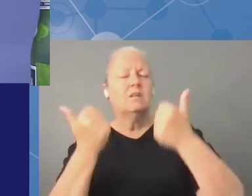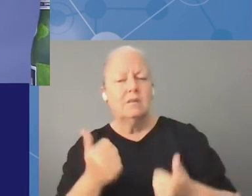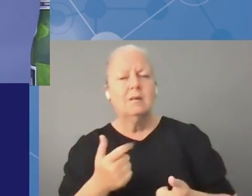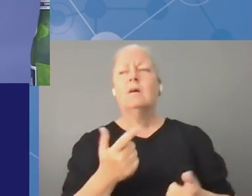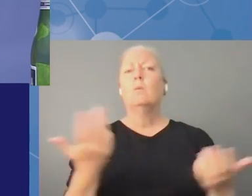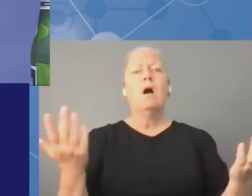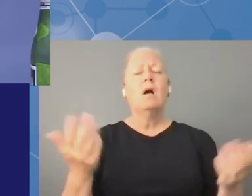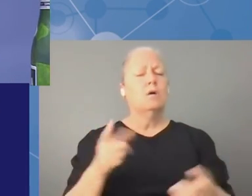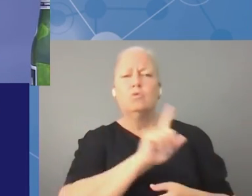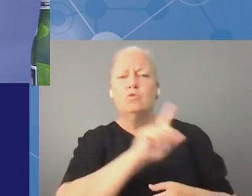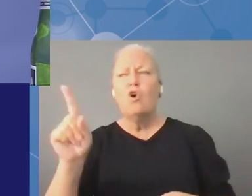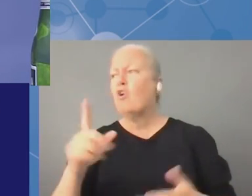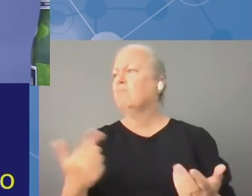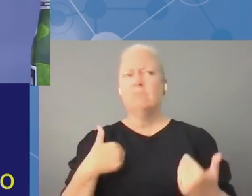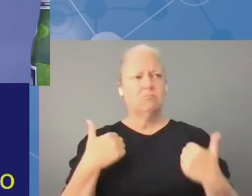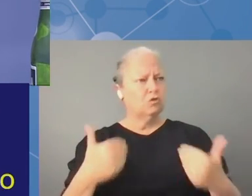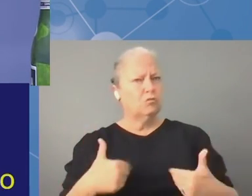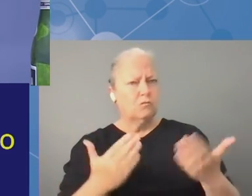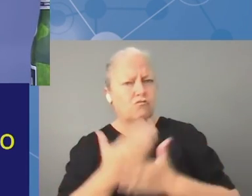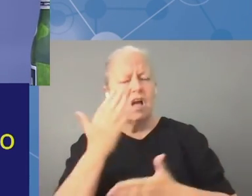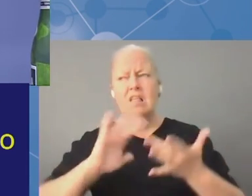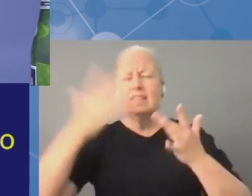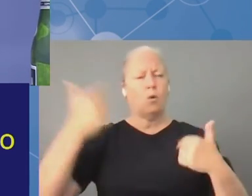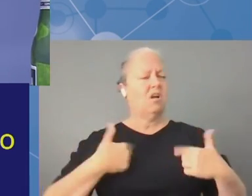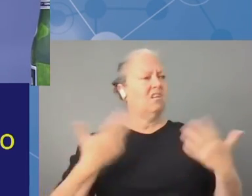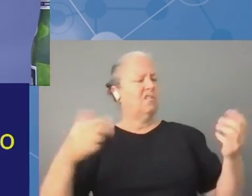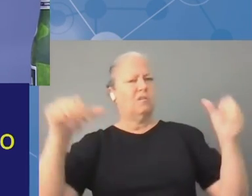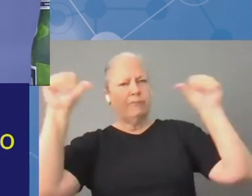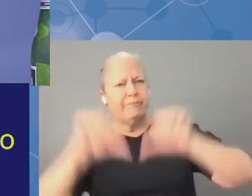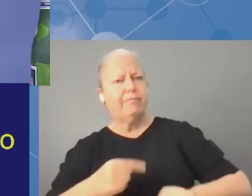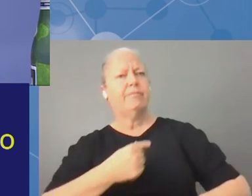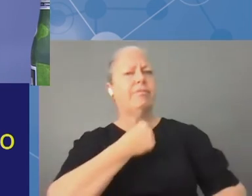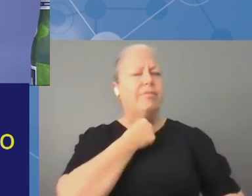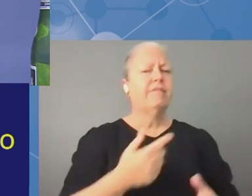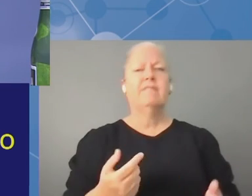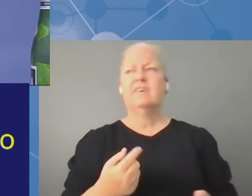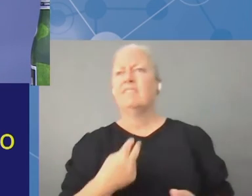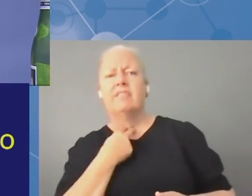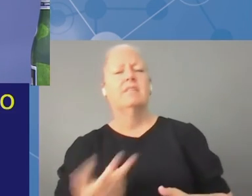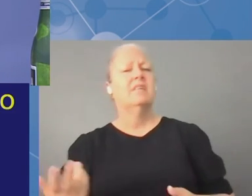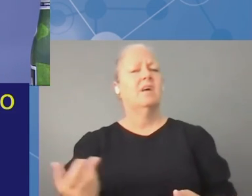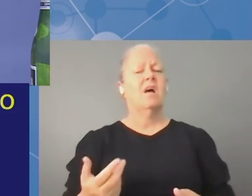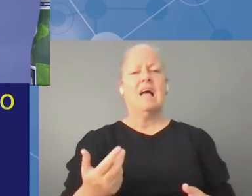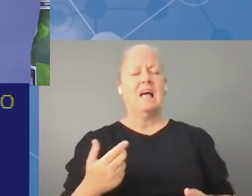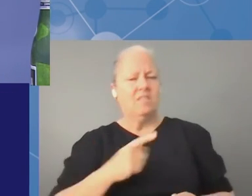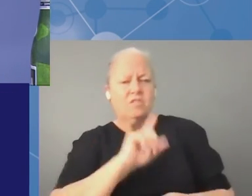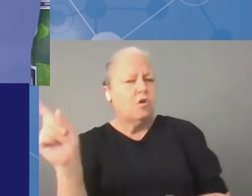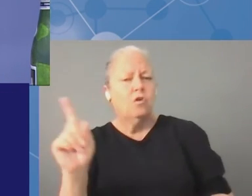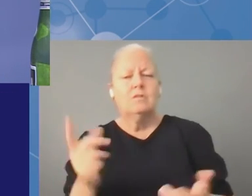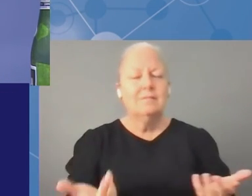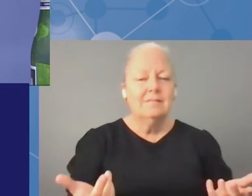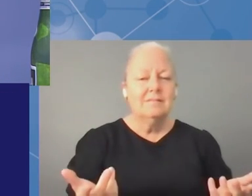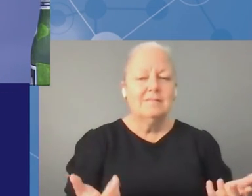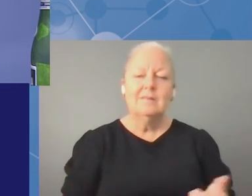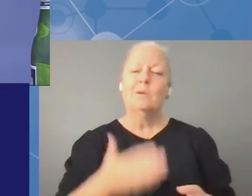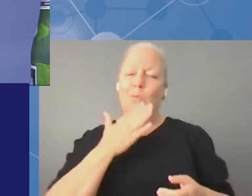solamente para crear aquí un círculo de admiración común, pero se trata también de hablar de